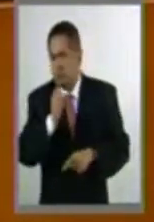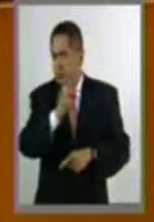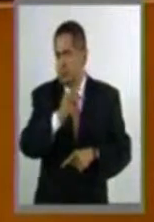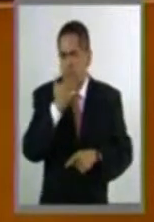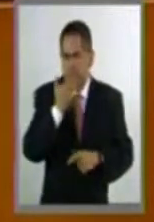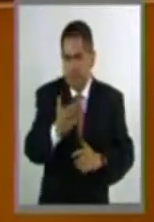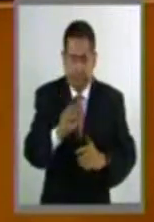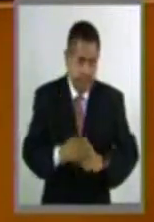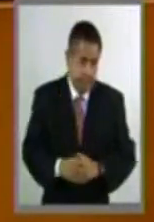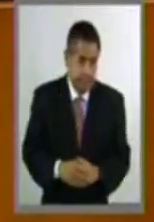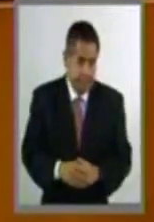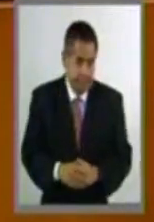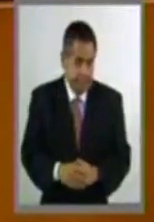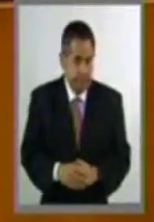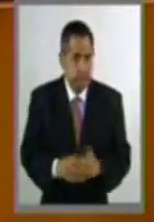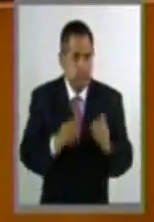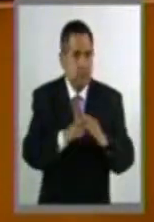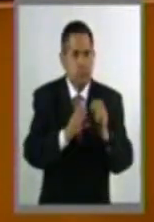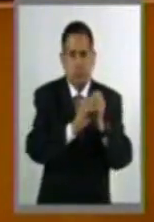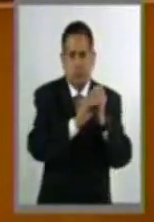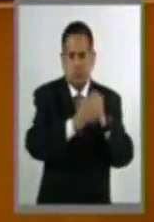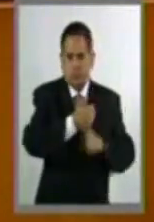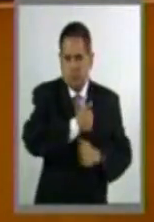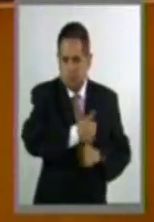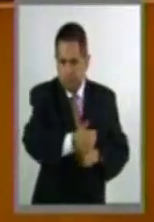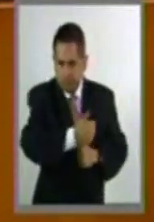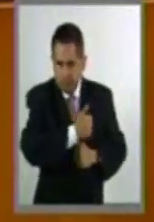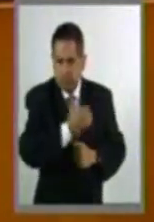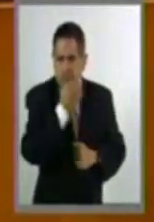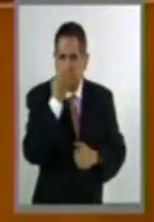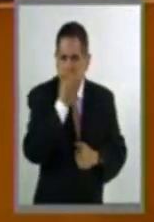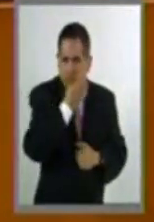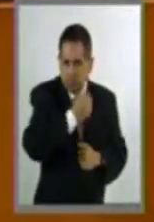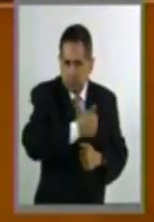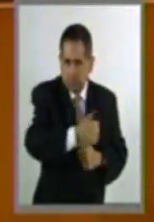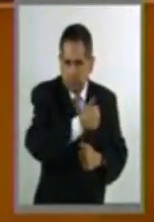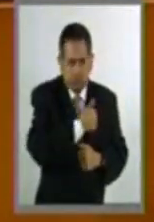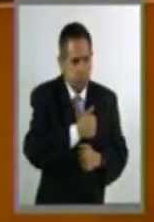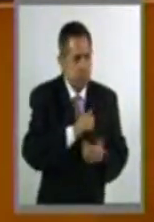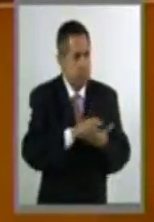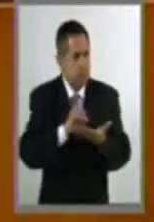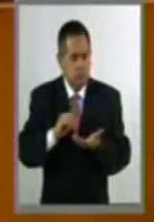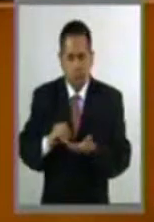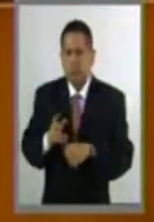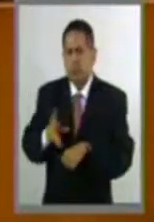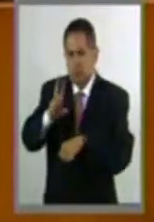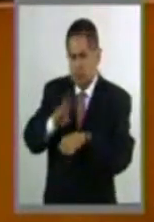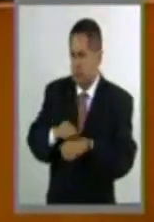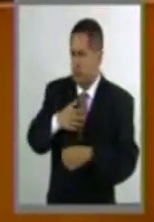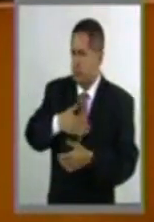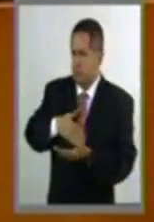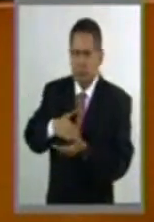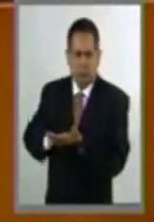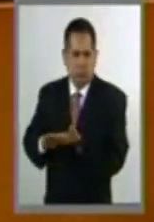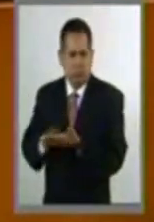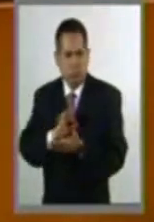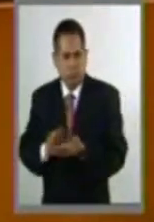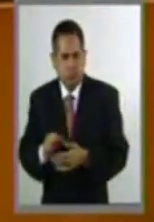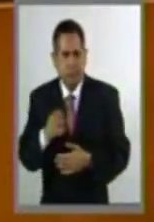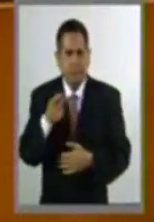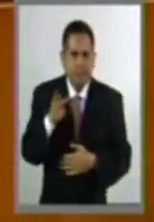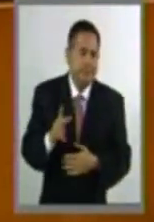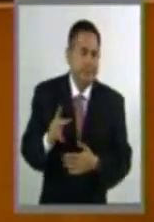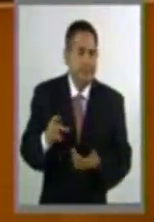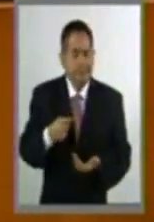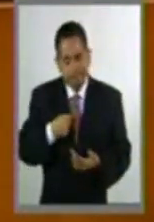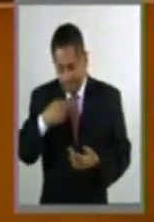Ahora, los gastos de transporte escolar son una deducción personal autorizada. No obstante, sus